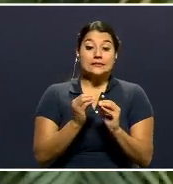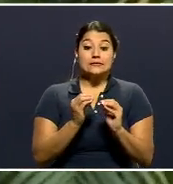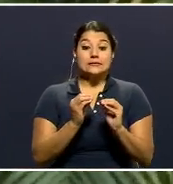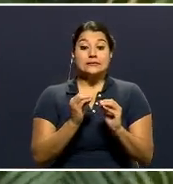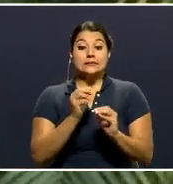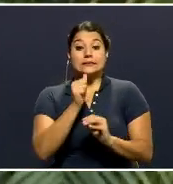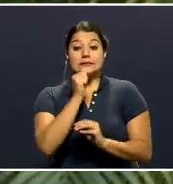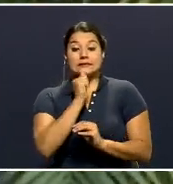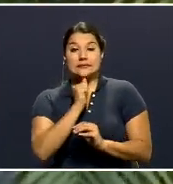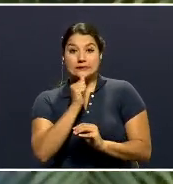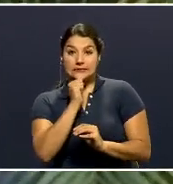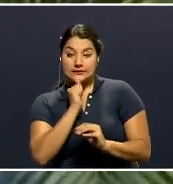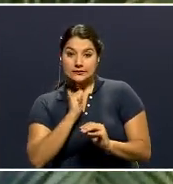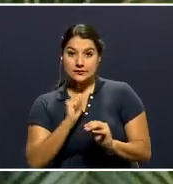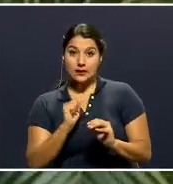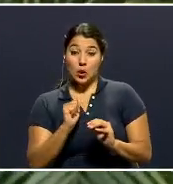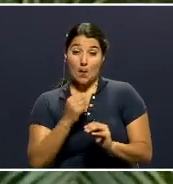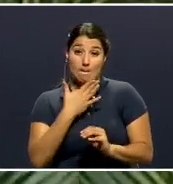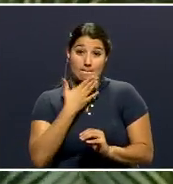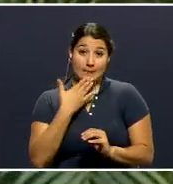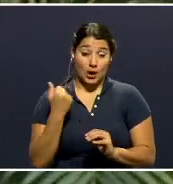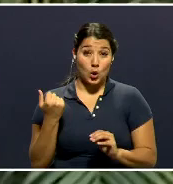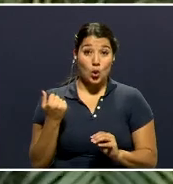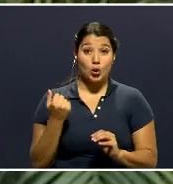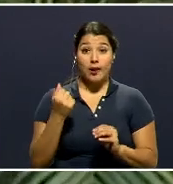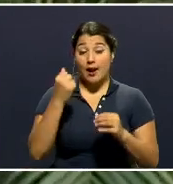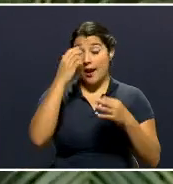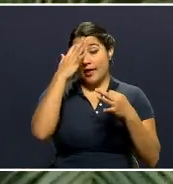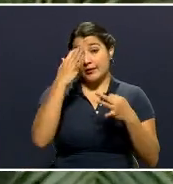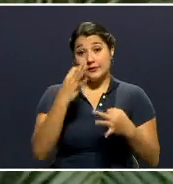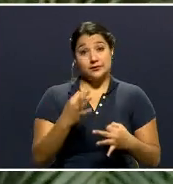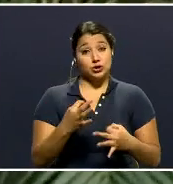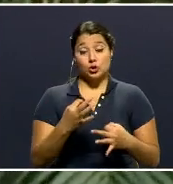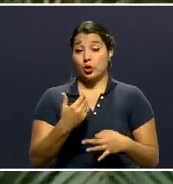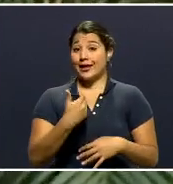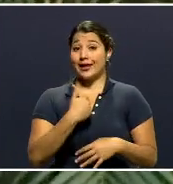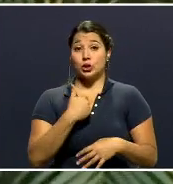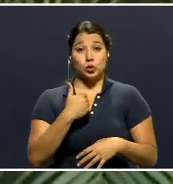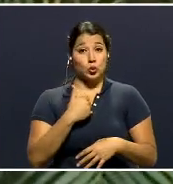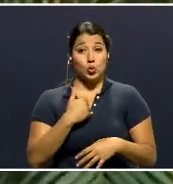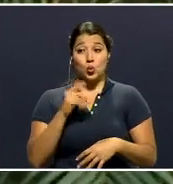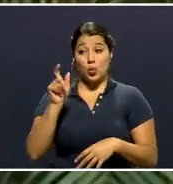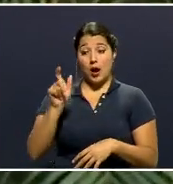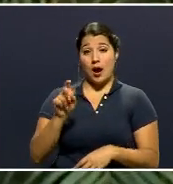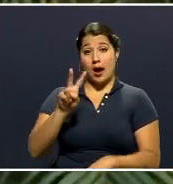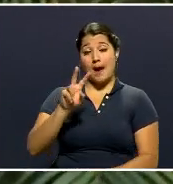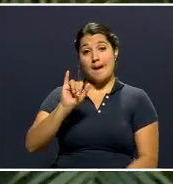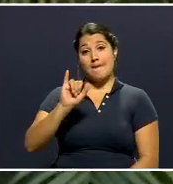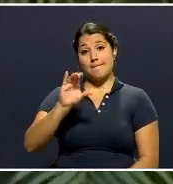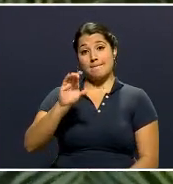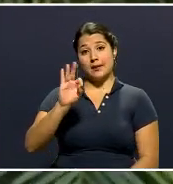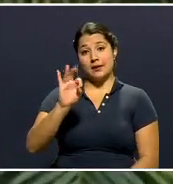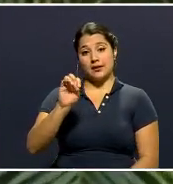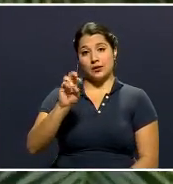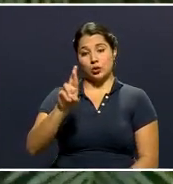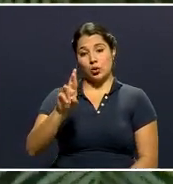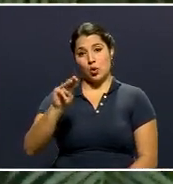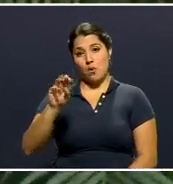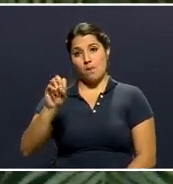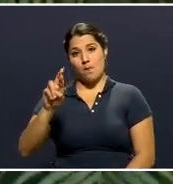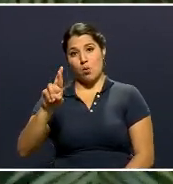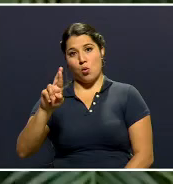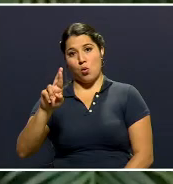más razonable fue lo que hizo el señor exministro de la Presidencia, que fue